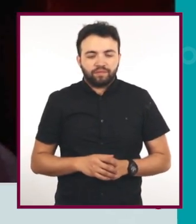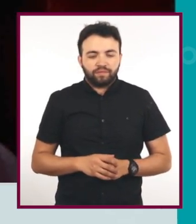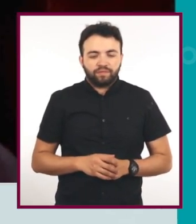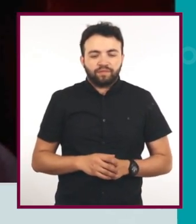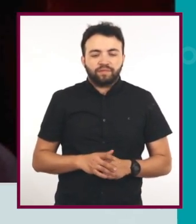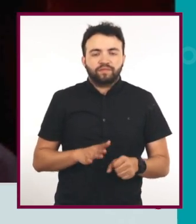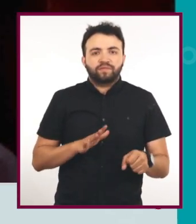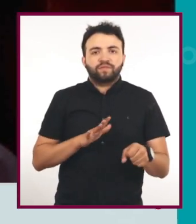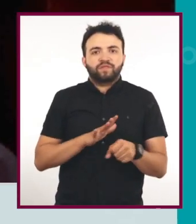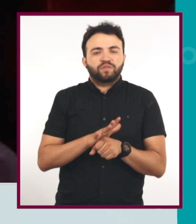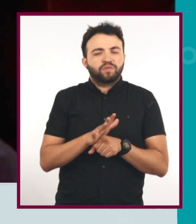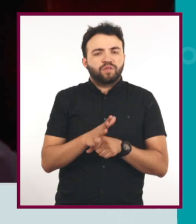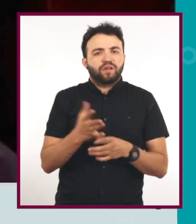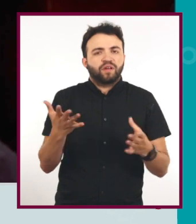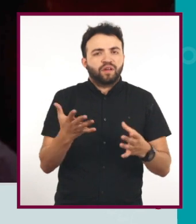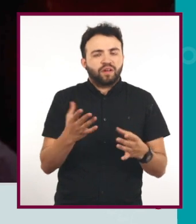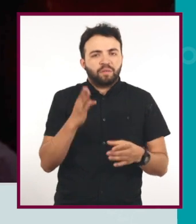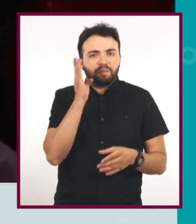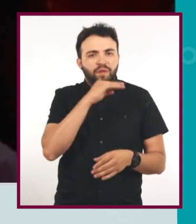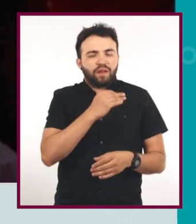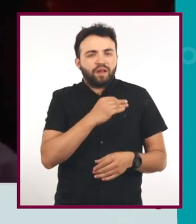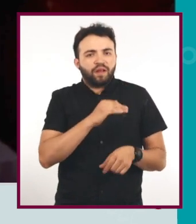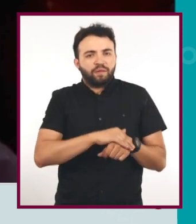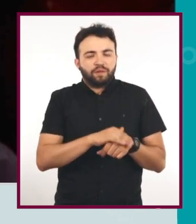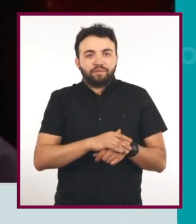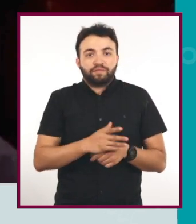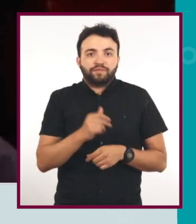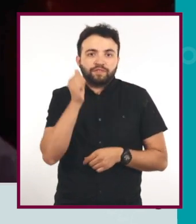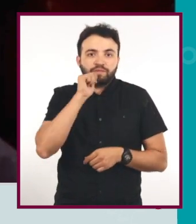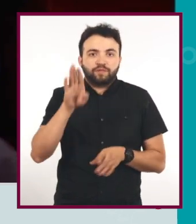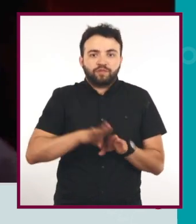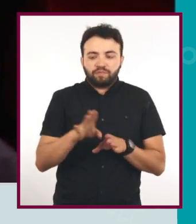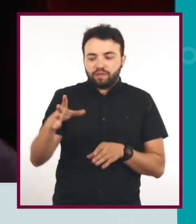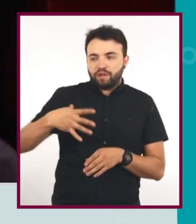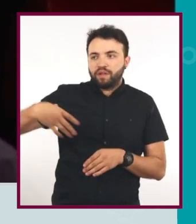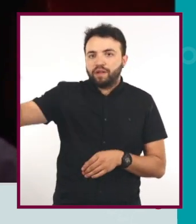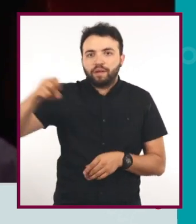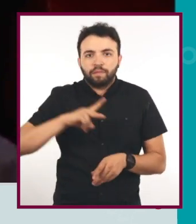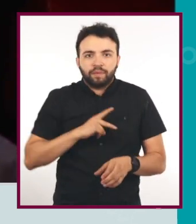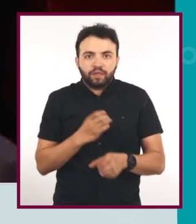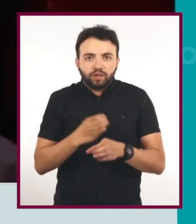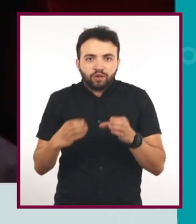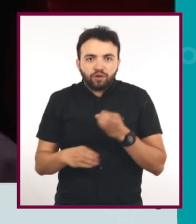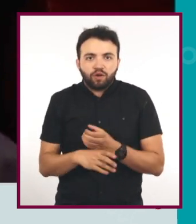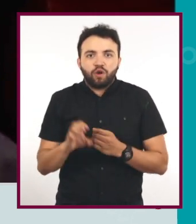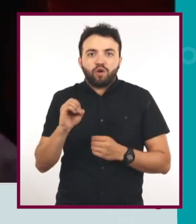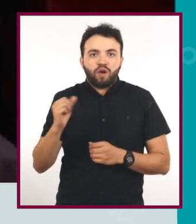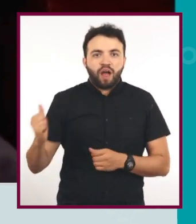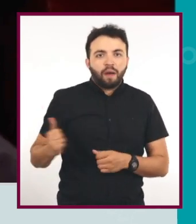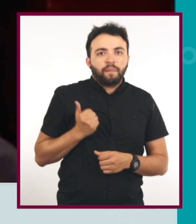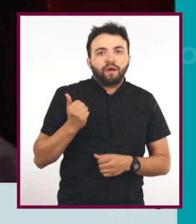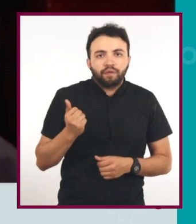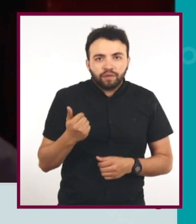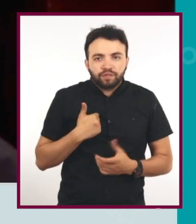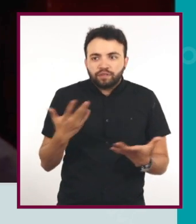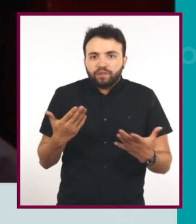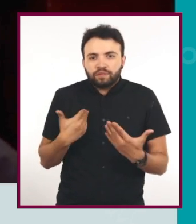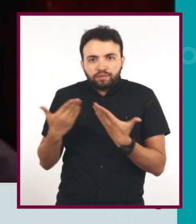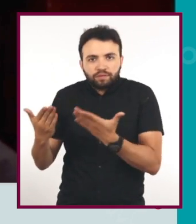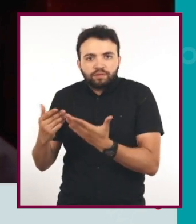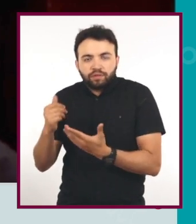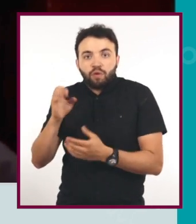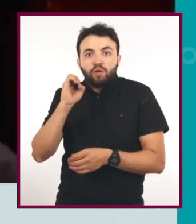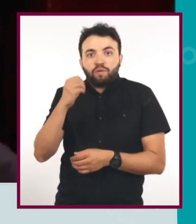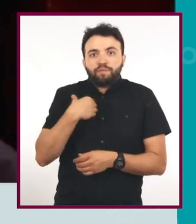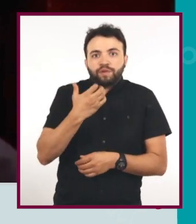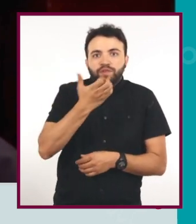Quitarme cosas, sacar provecho de lo que yo les ofrecía y pues perjudicarme en el aspecto académico. Entonces eso